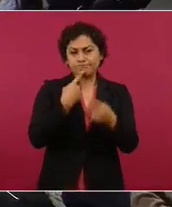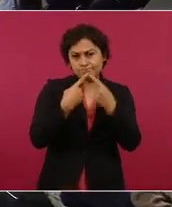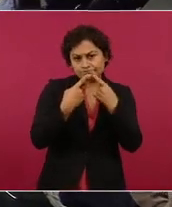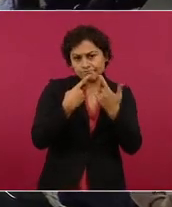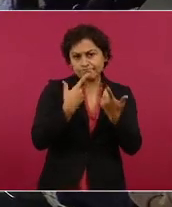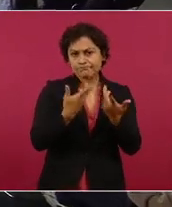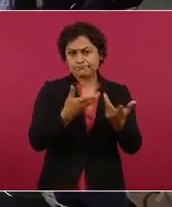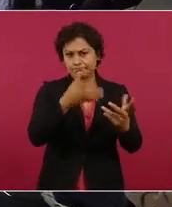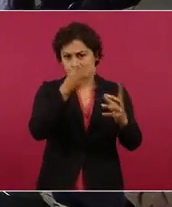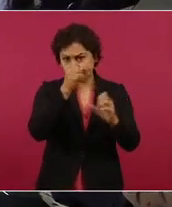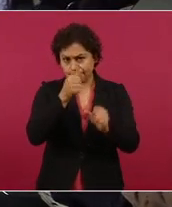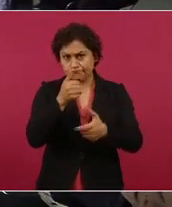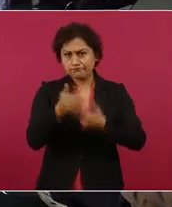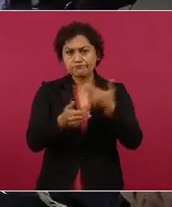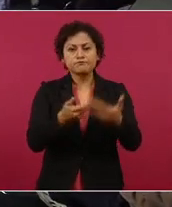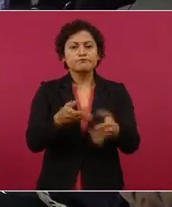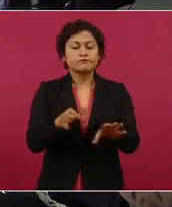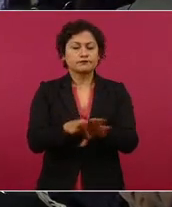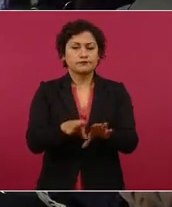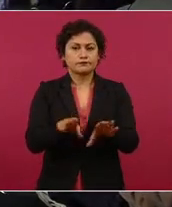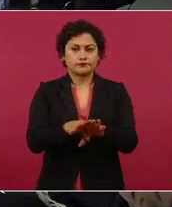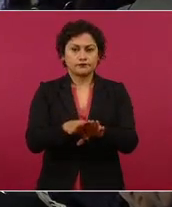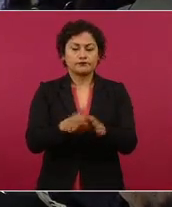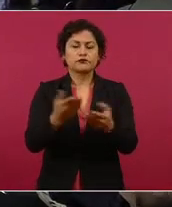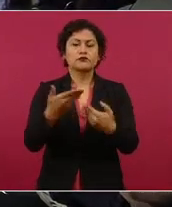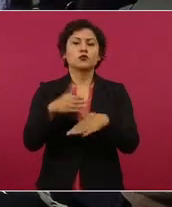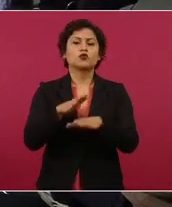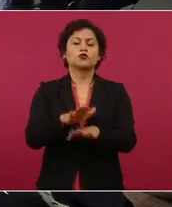situación de